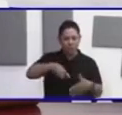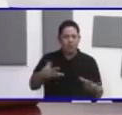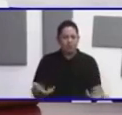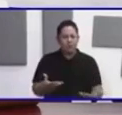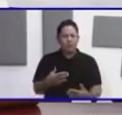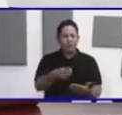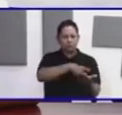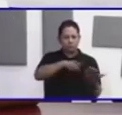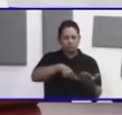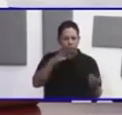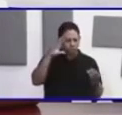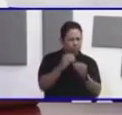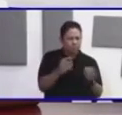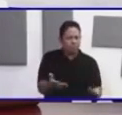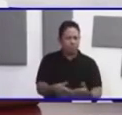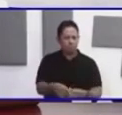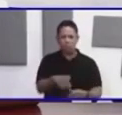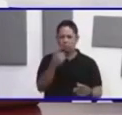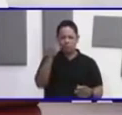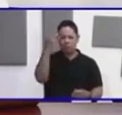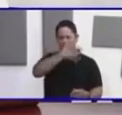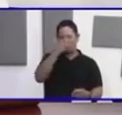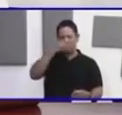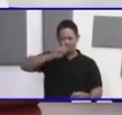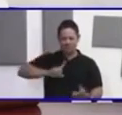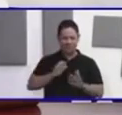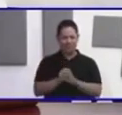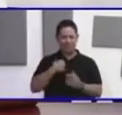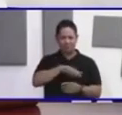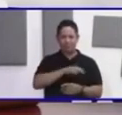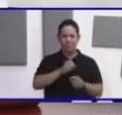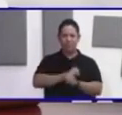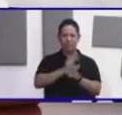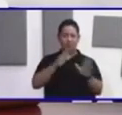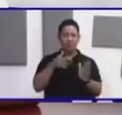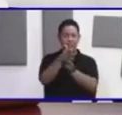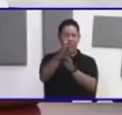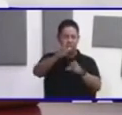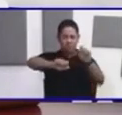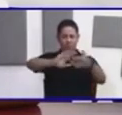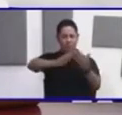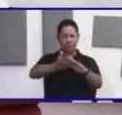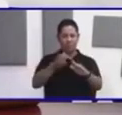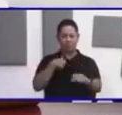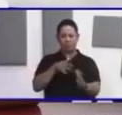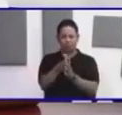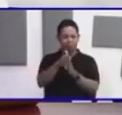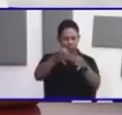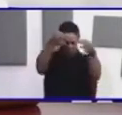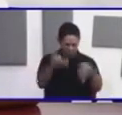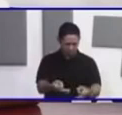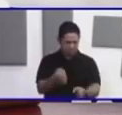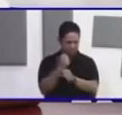luego quiero decirle a la comunidad con toda la tranquilidad, nosotros llegamos aquí a hacer las cosas diferentes y lo estamos demostrando. En los